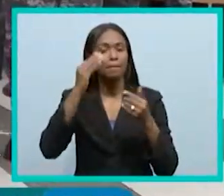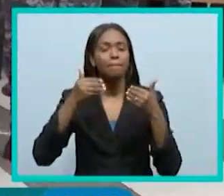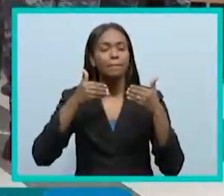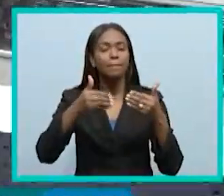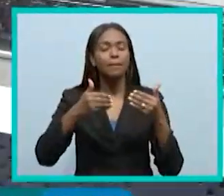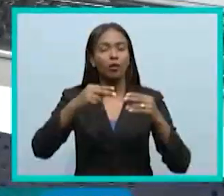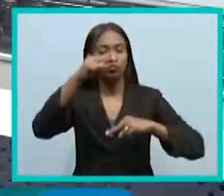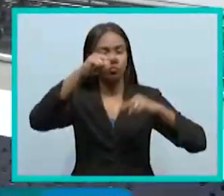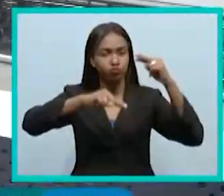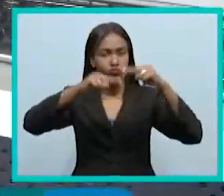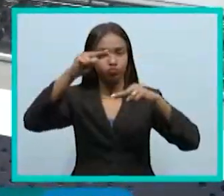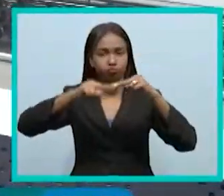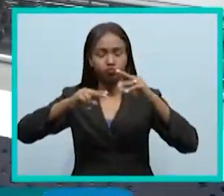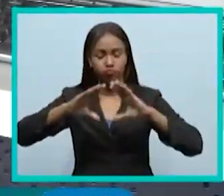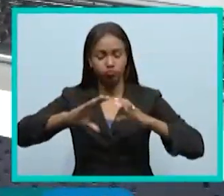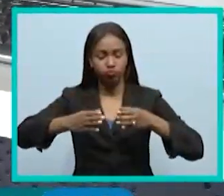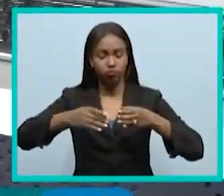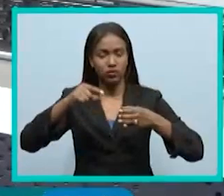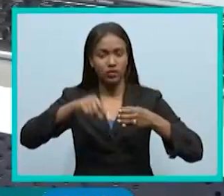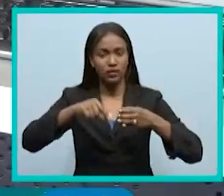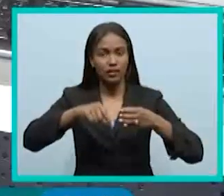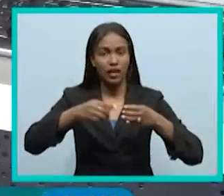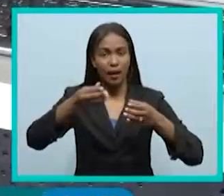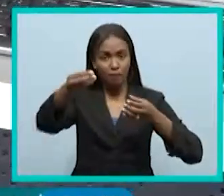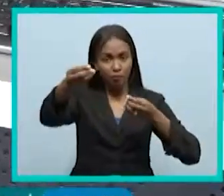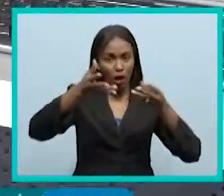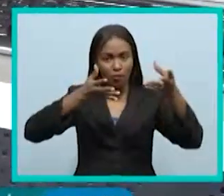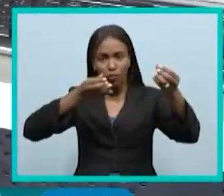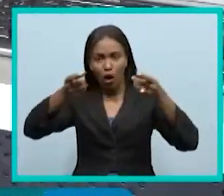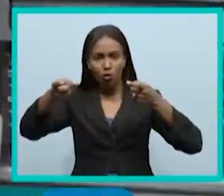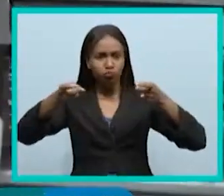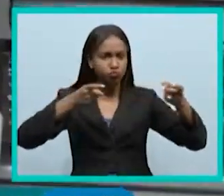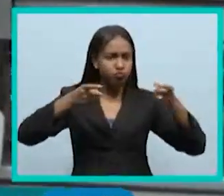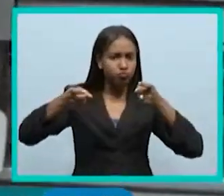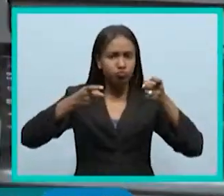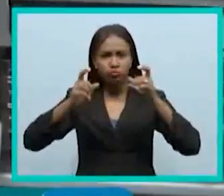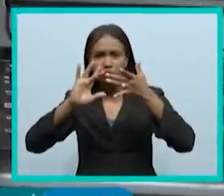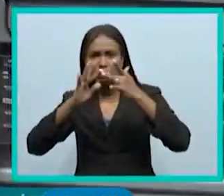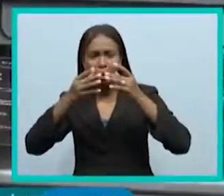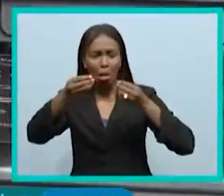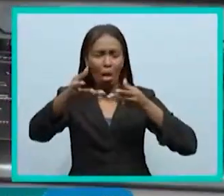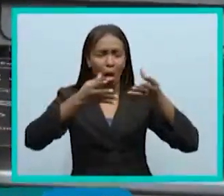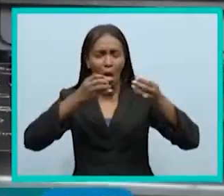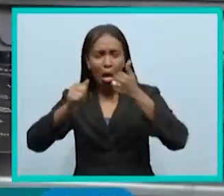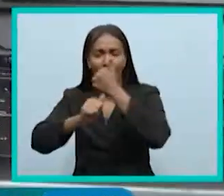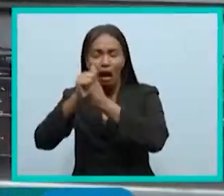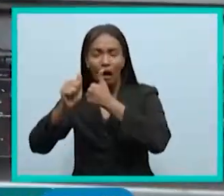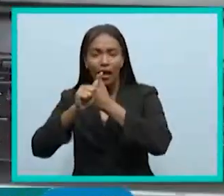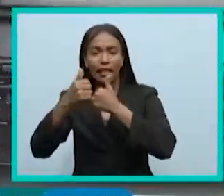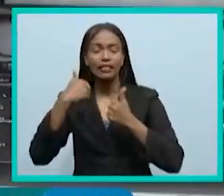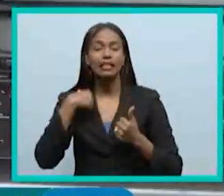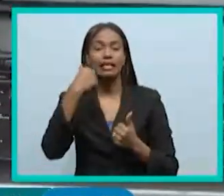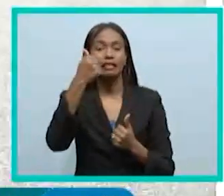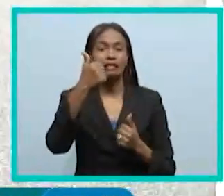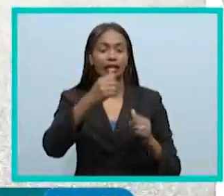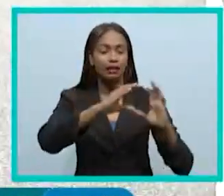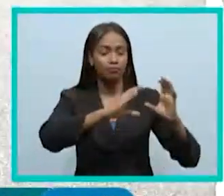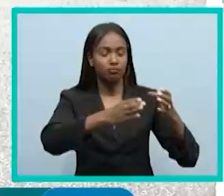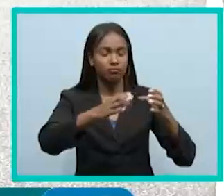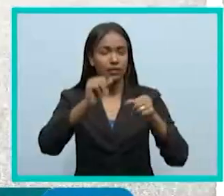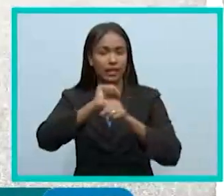la construcción de un centro de recepción y control de denuncias virtuales con 10 posiciones para